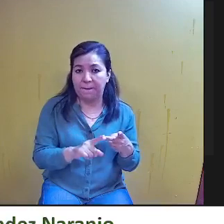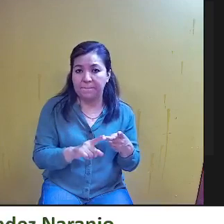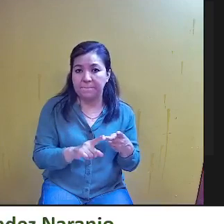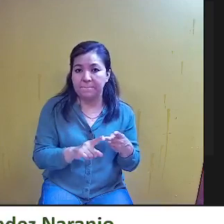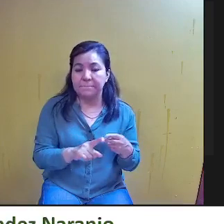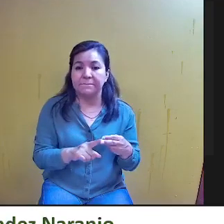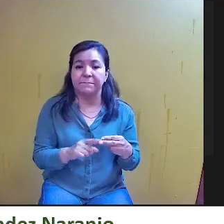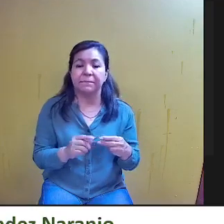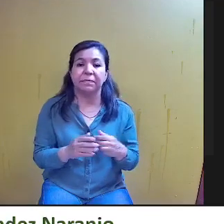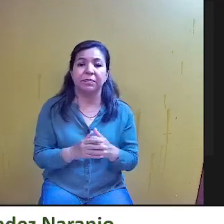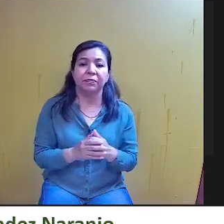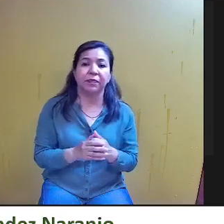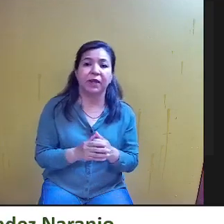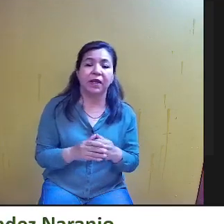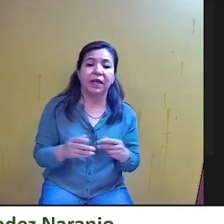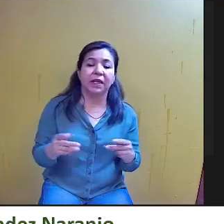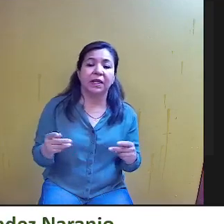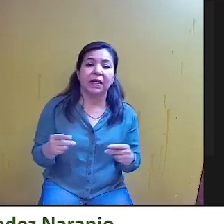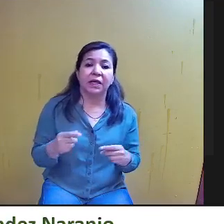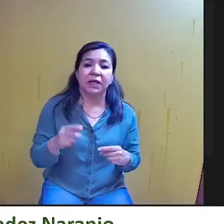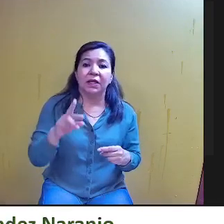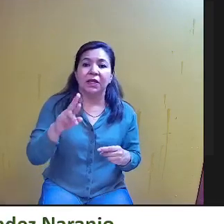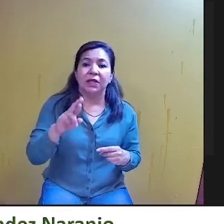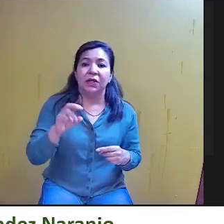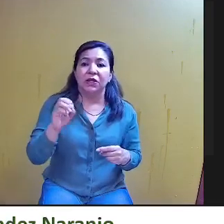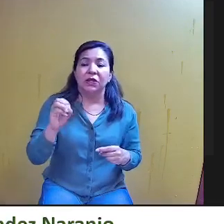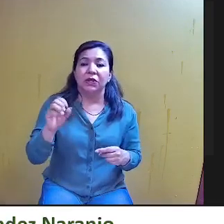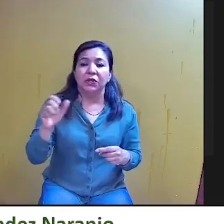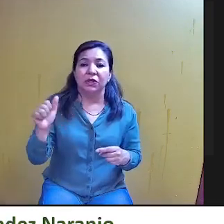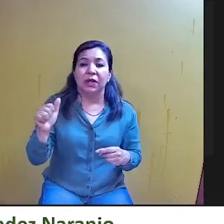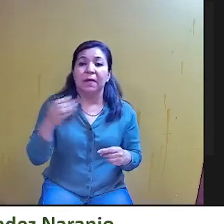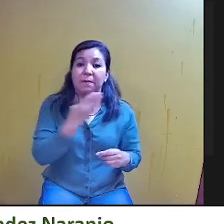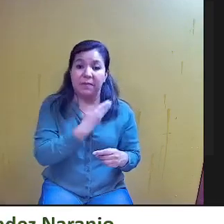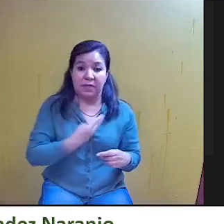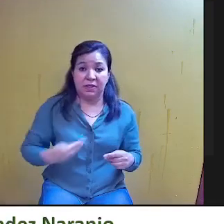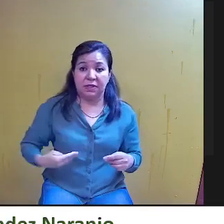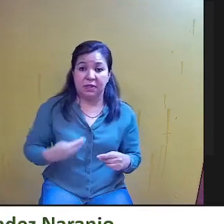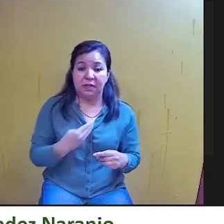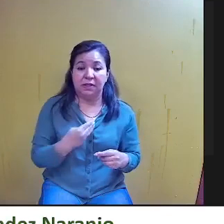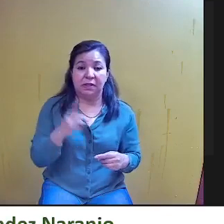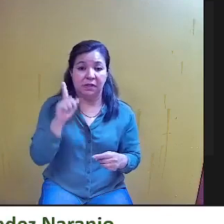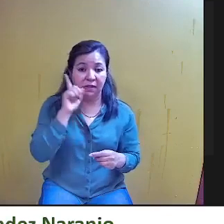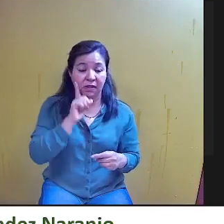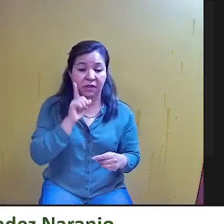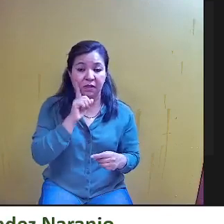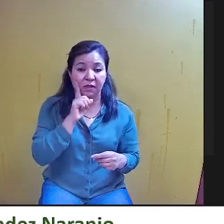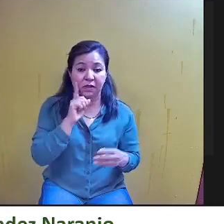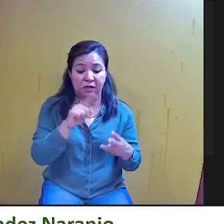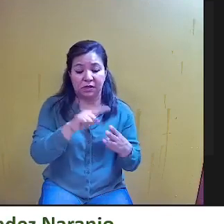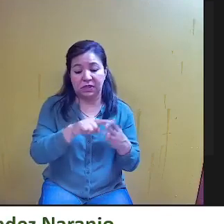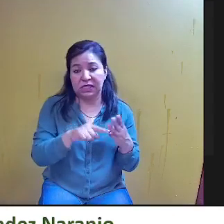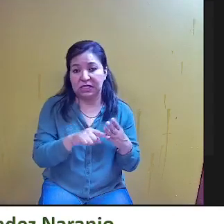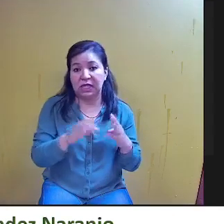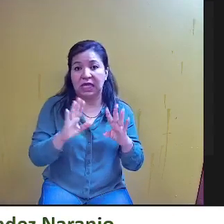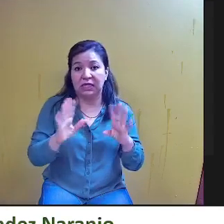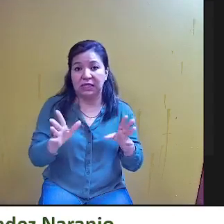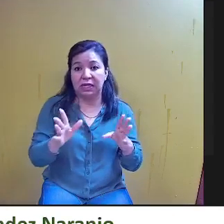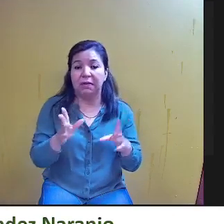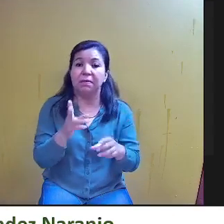ciudadana Rosa Sotelo Virto de ser designada presidenta del Consejo Distrital 21 al cumplir con 3 procesos electorales.